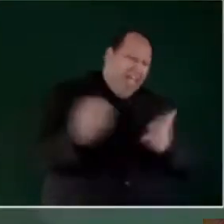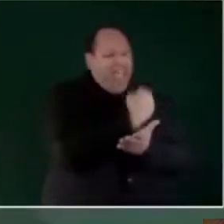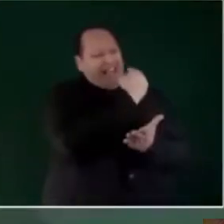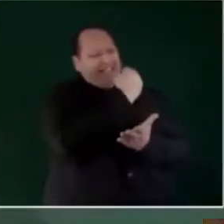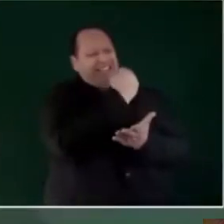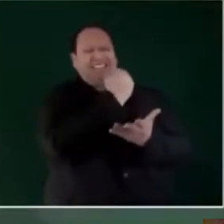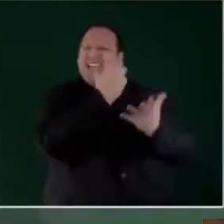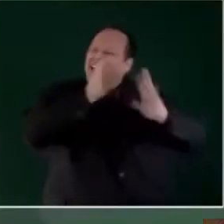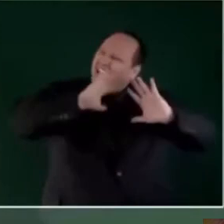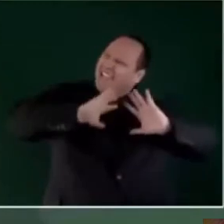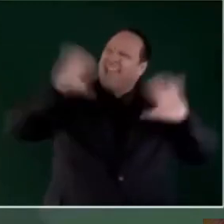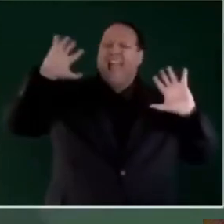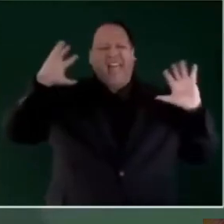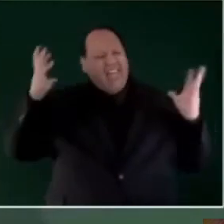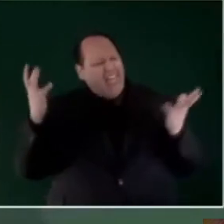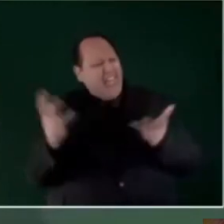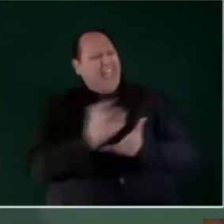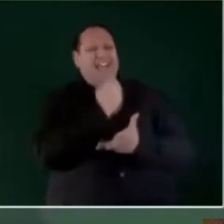y